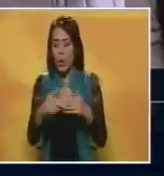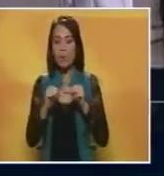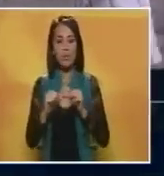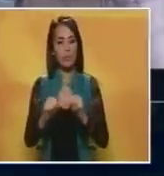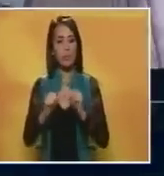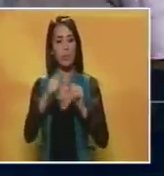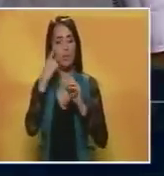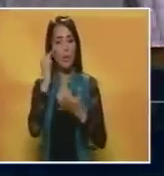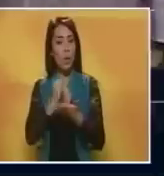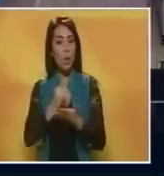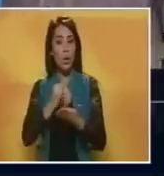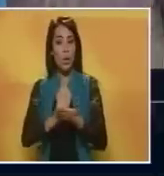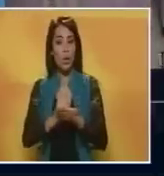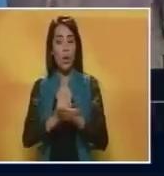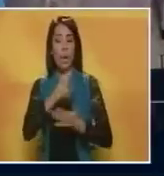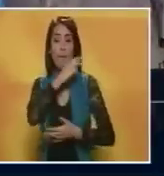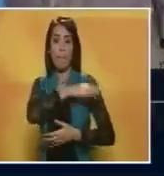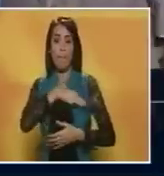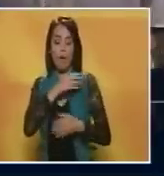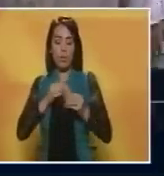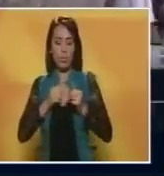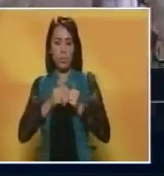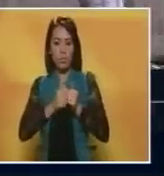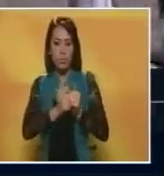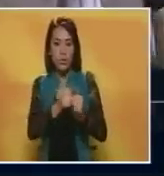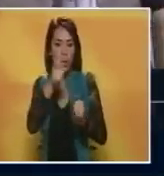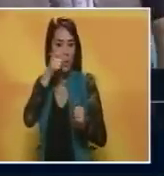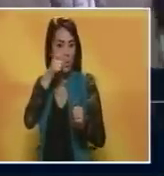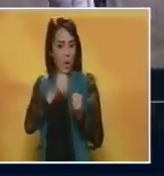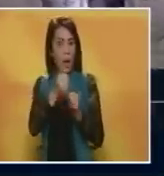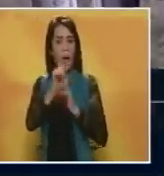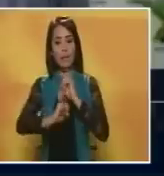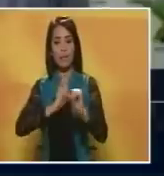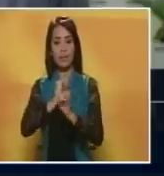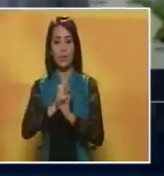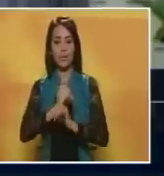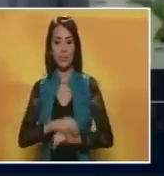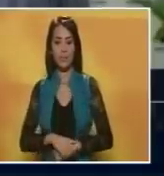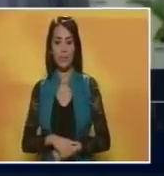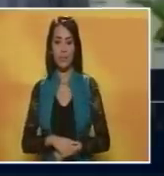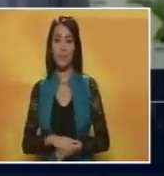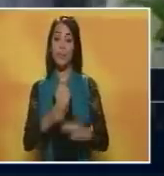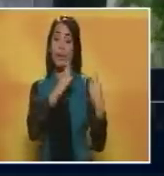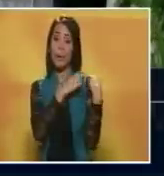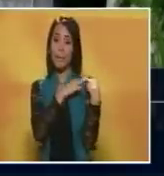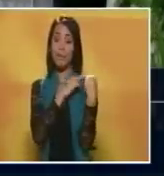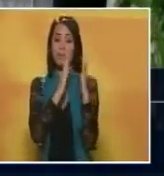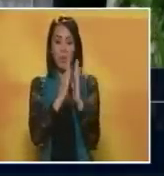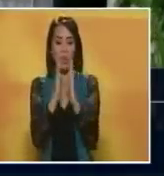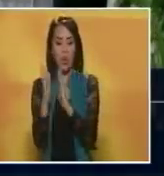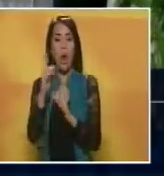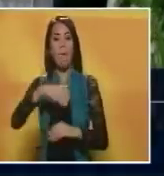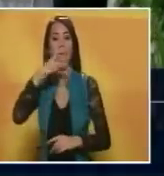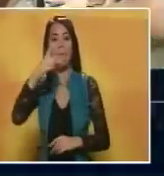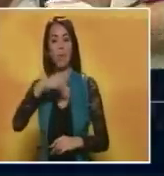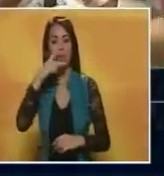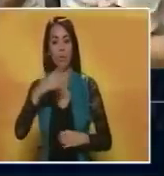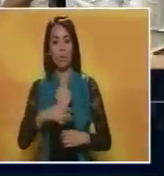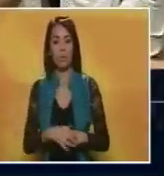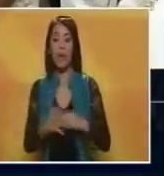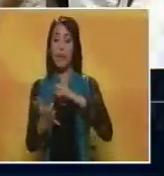certificadas por las misiones de acompañamiento y observación internacional representantes de organizaciones políticas